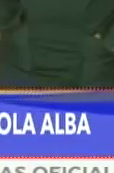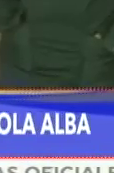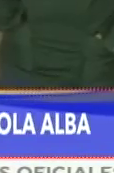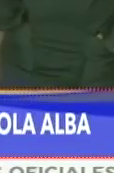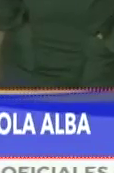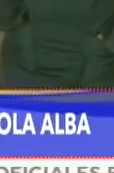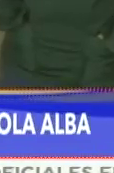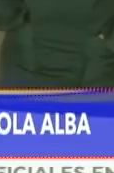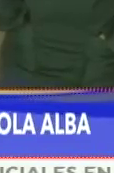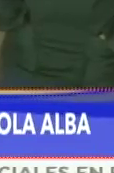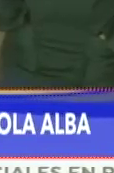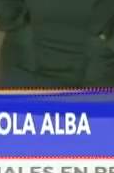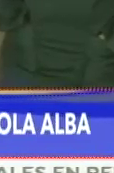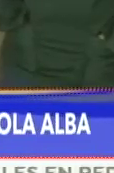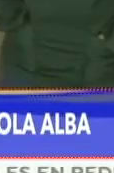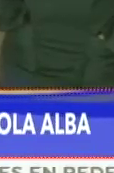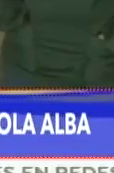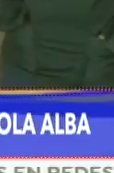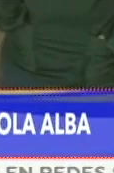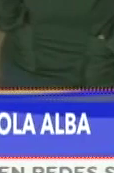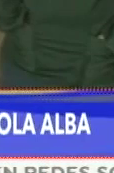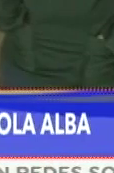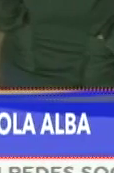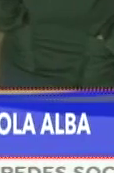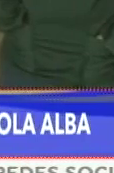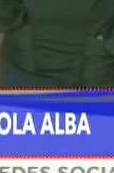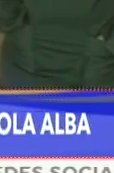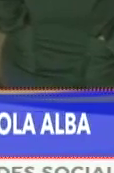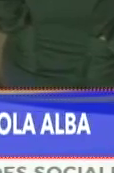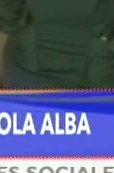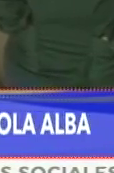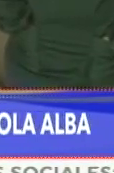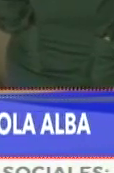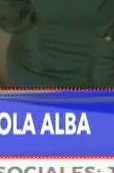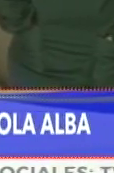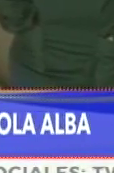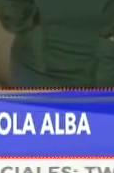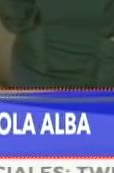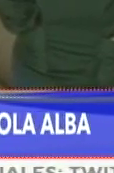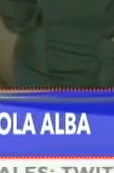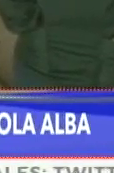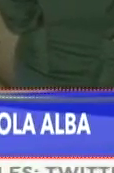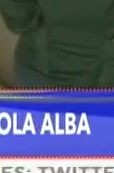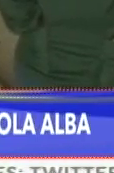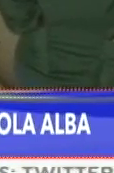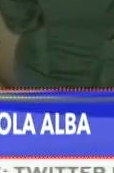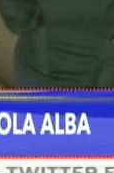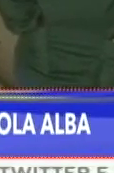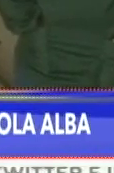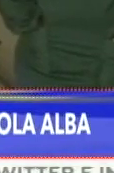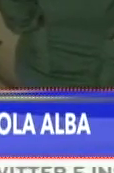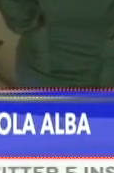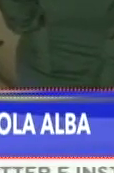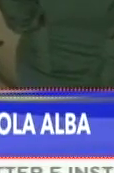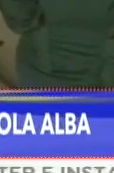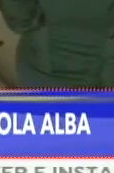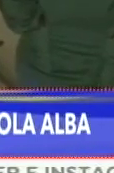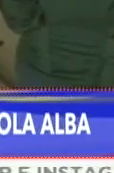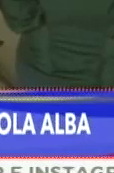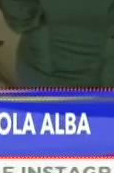16.500 aves en producción, ya con una edad promedio de 27 semanas. Actualmente estamos produciendo, como él lo